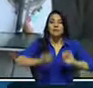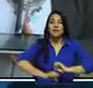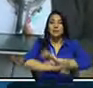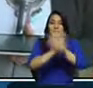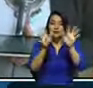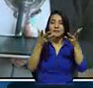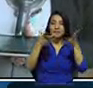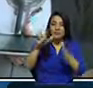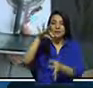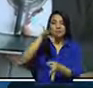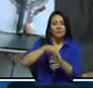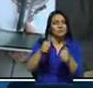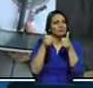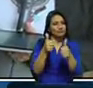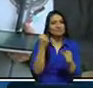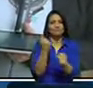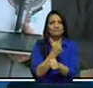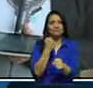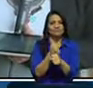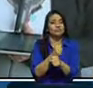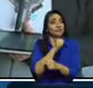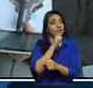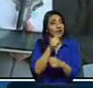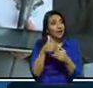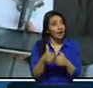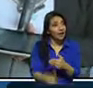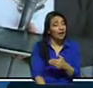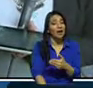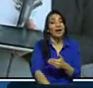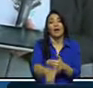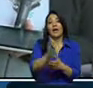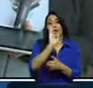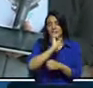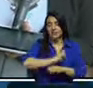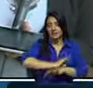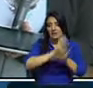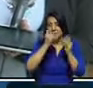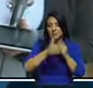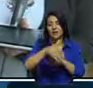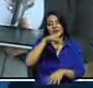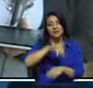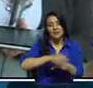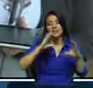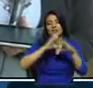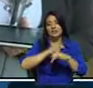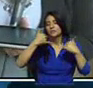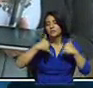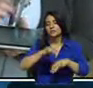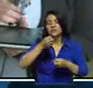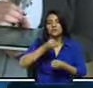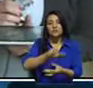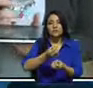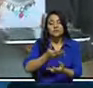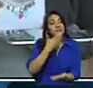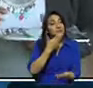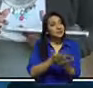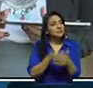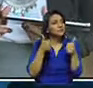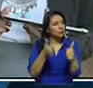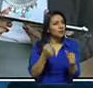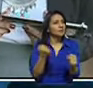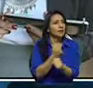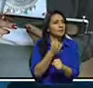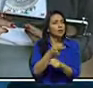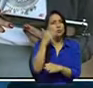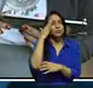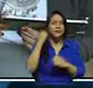Andreita. Excelente trabajo, todavía nos queda toda una jornada para poder continuar informando. Gracias por este trabajo, sabemos que